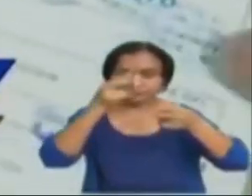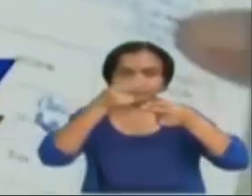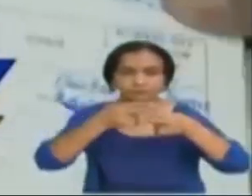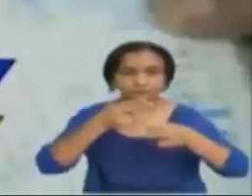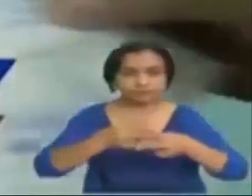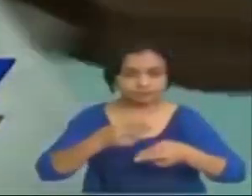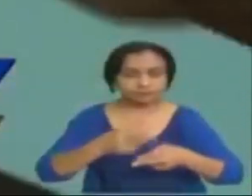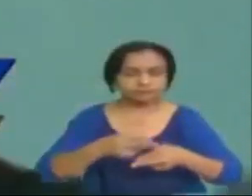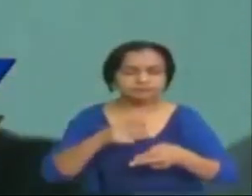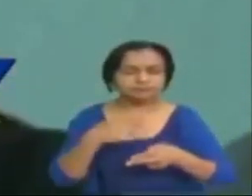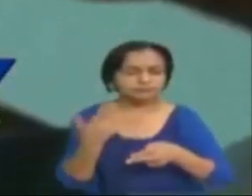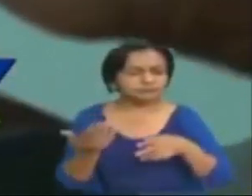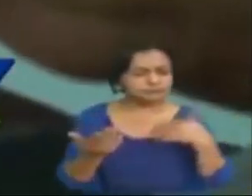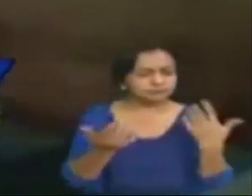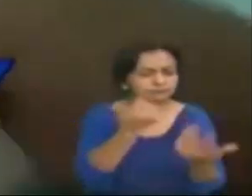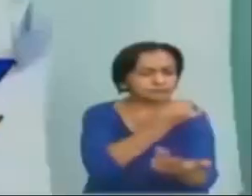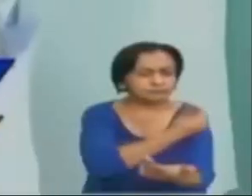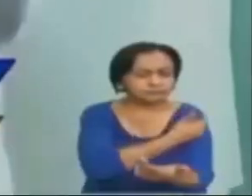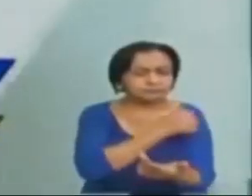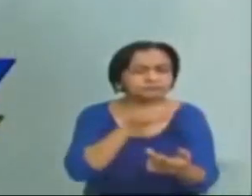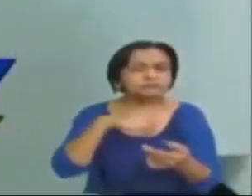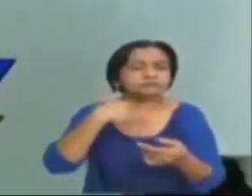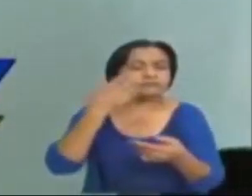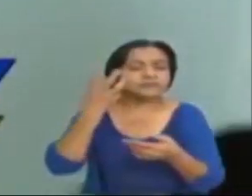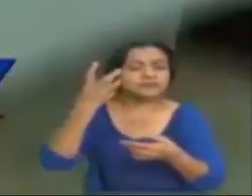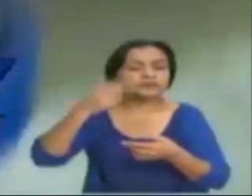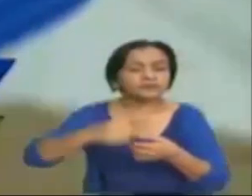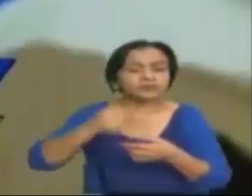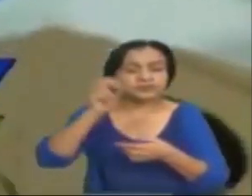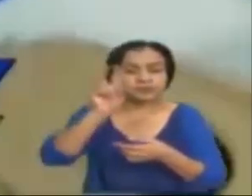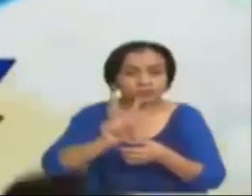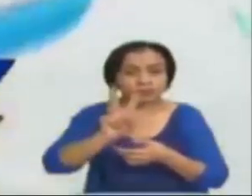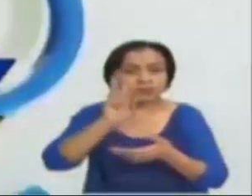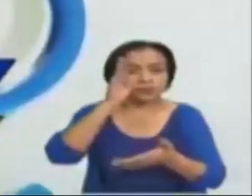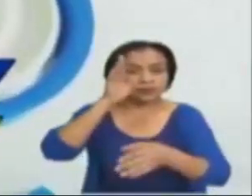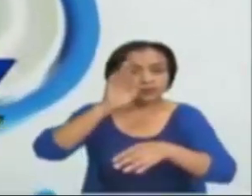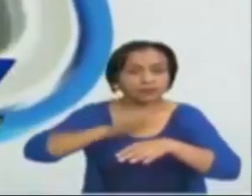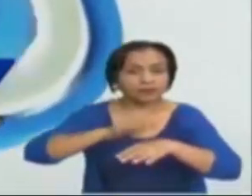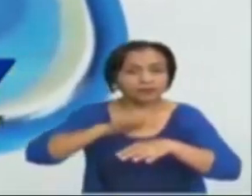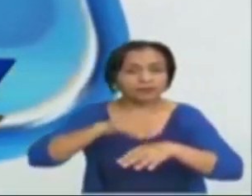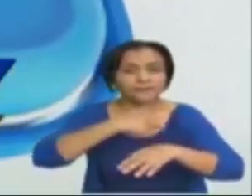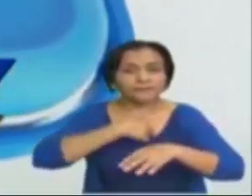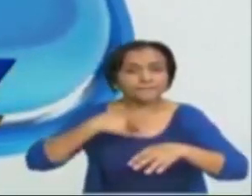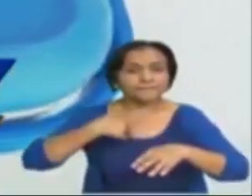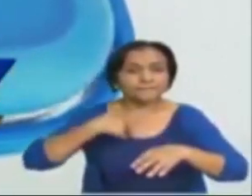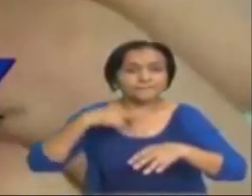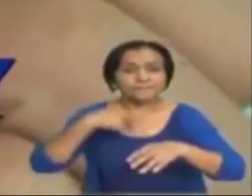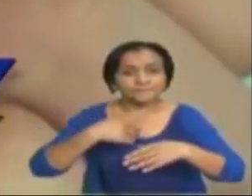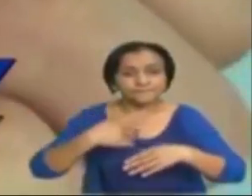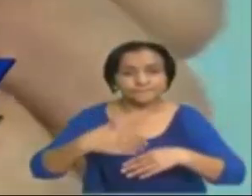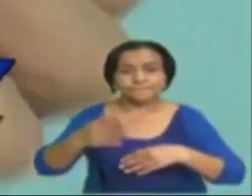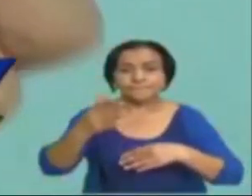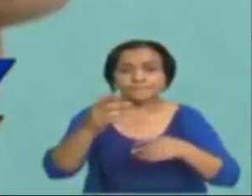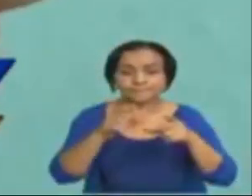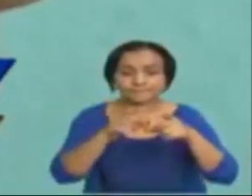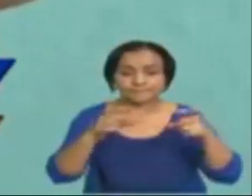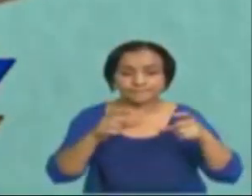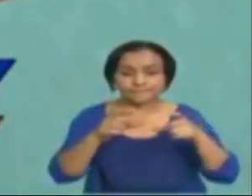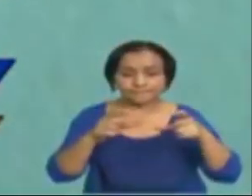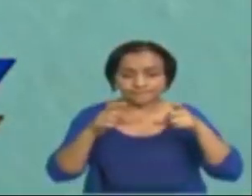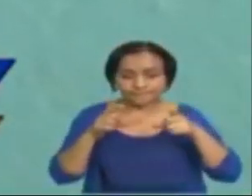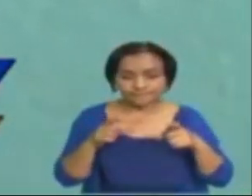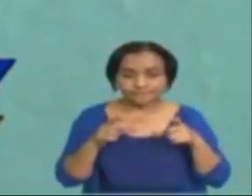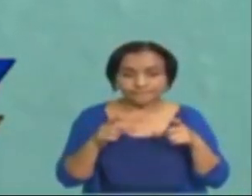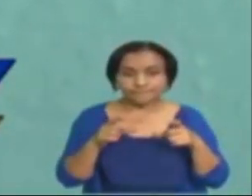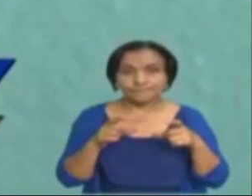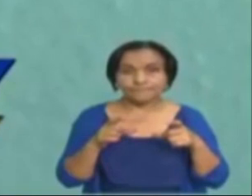el mecanismo COVAX. Esto fue anunciado, la llegada de esta vacuna fue anunciada el miércoles pasado por la doctora